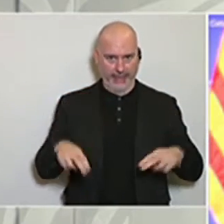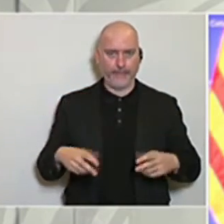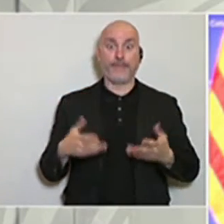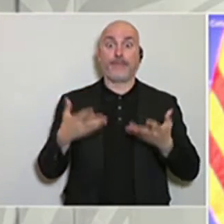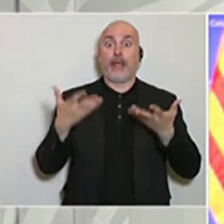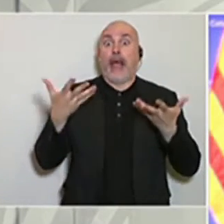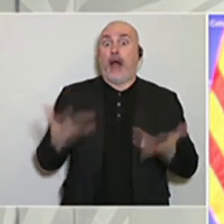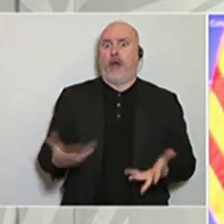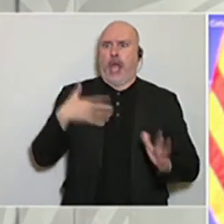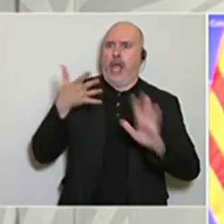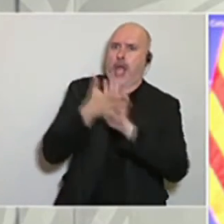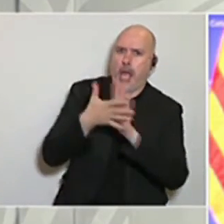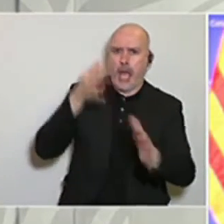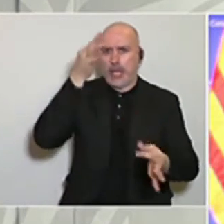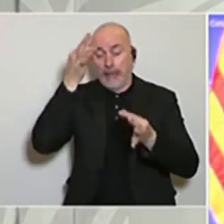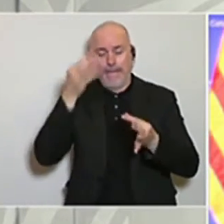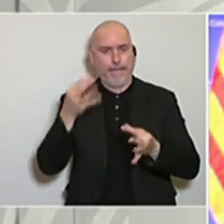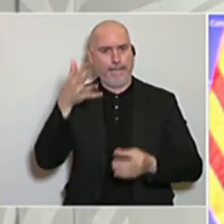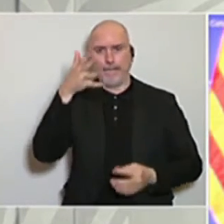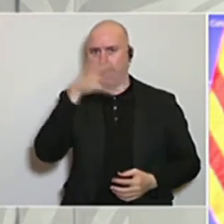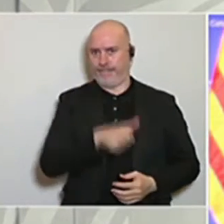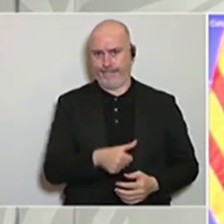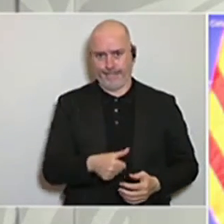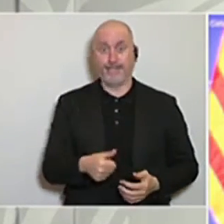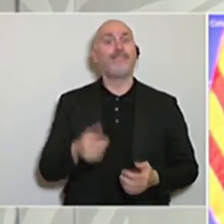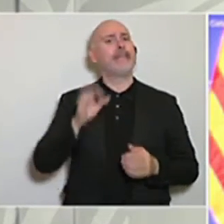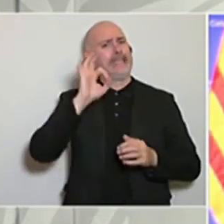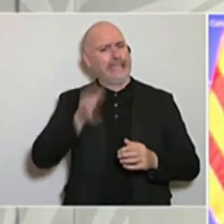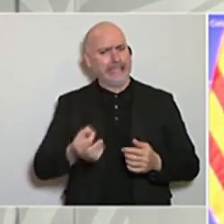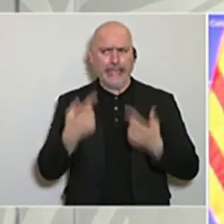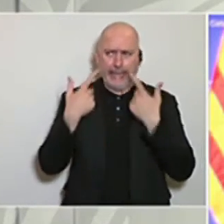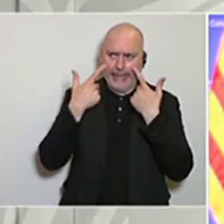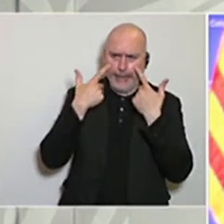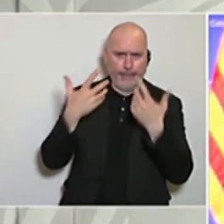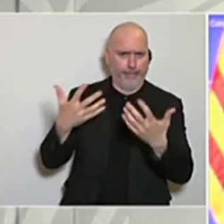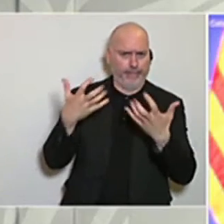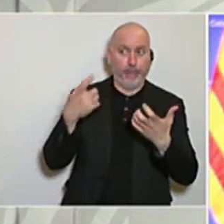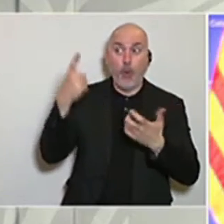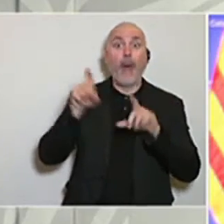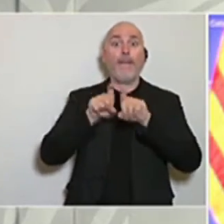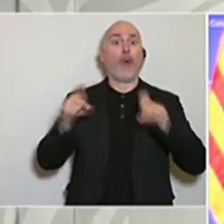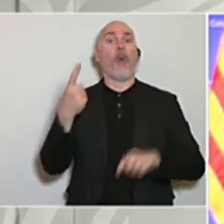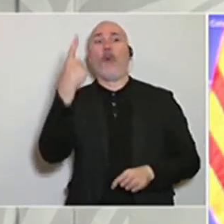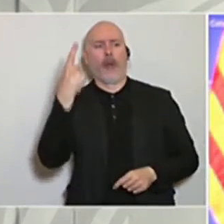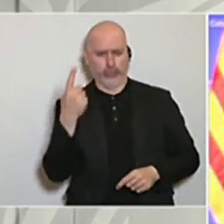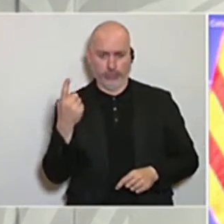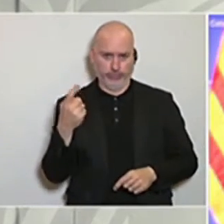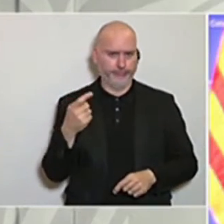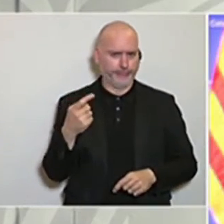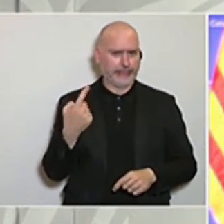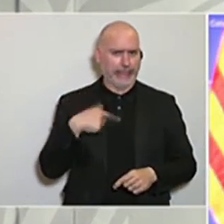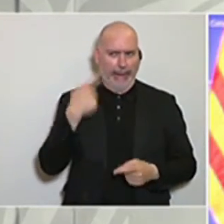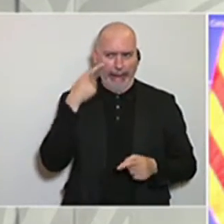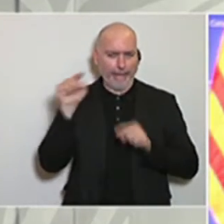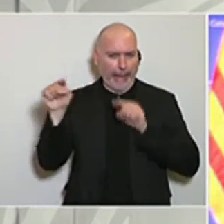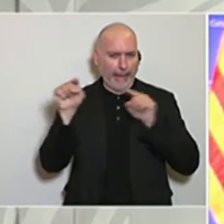puedo detallar ni qué ni cómo, sí que hemos visto que no se trata solo de una empresa, sino que podríamos